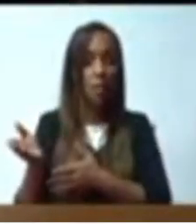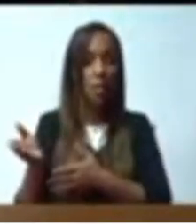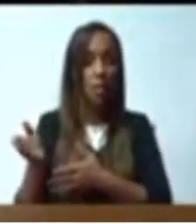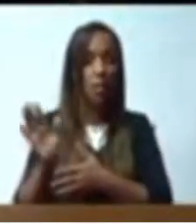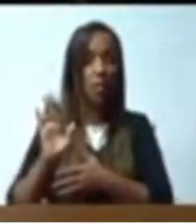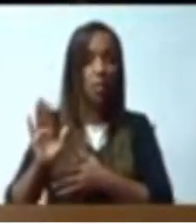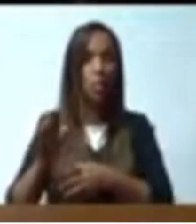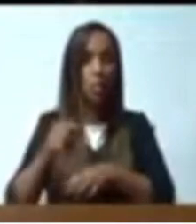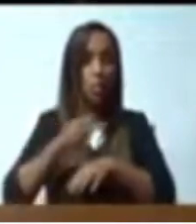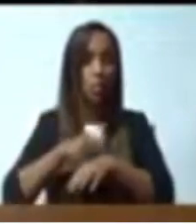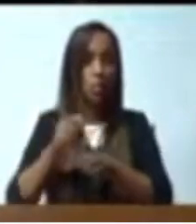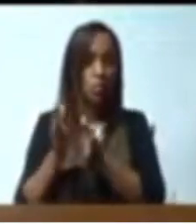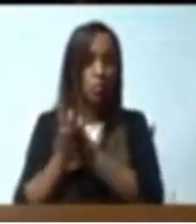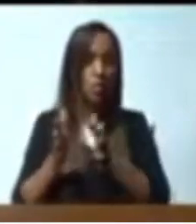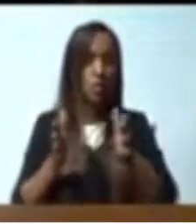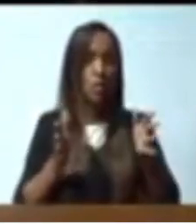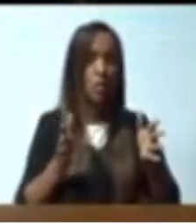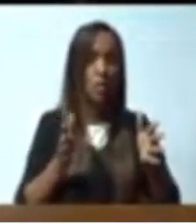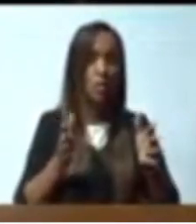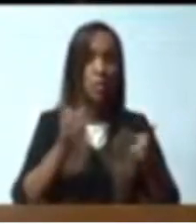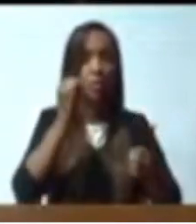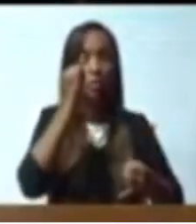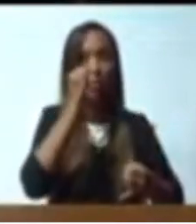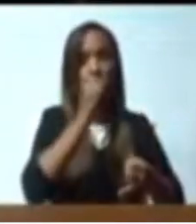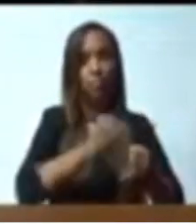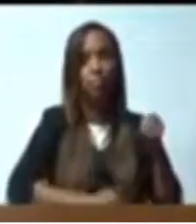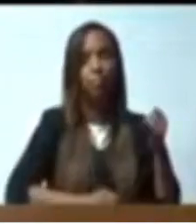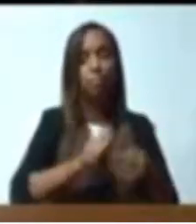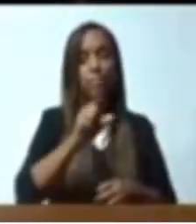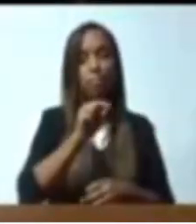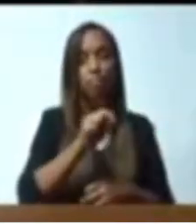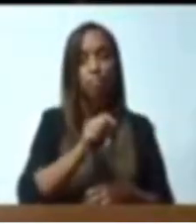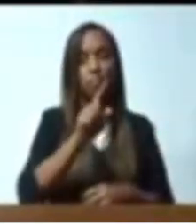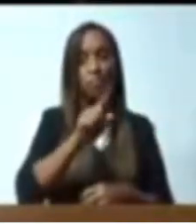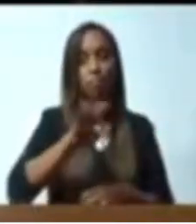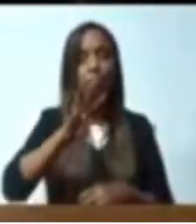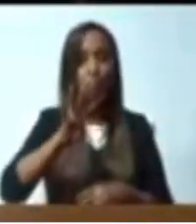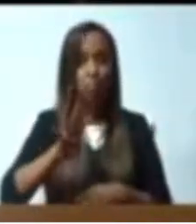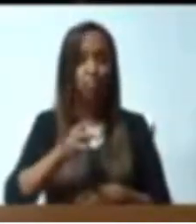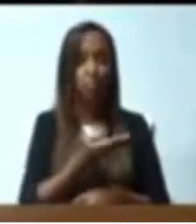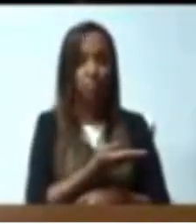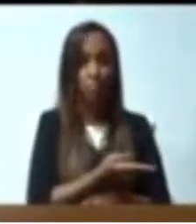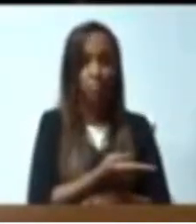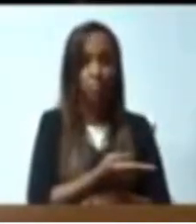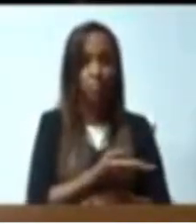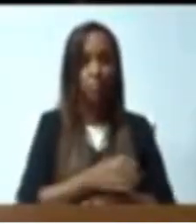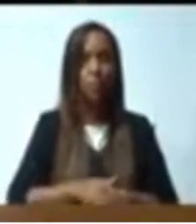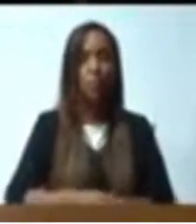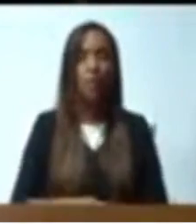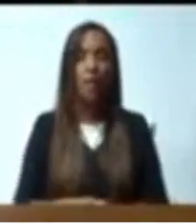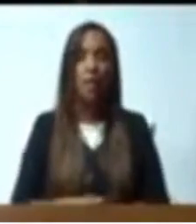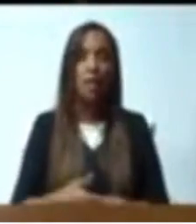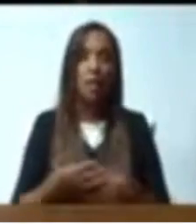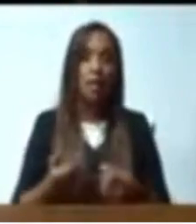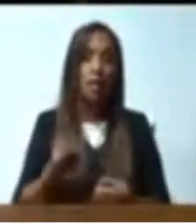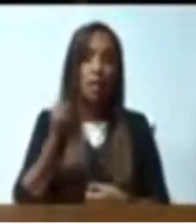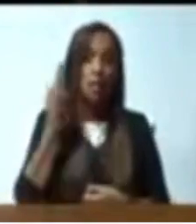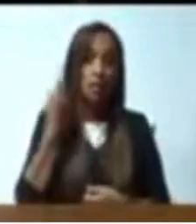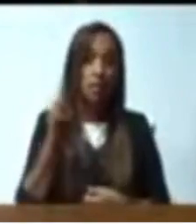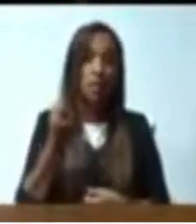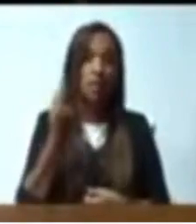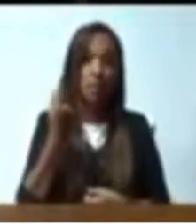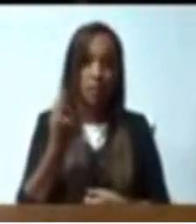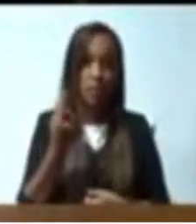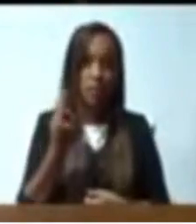los partidos de oposición usan el filtro que está usando el Partido Revolucionario Moderno, ni siquiera va a